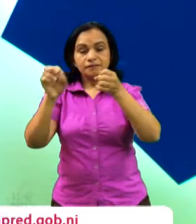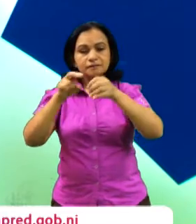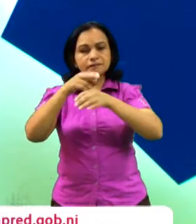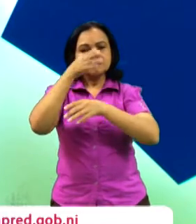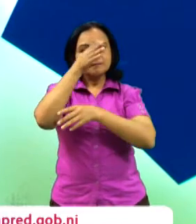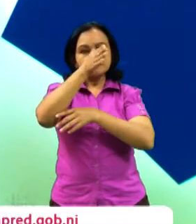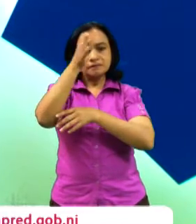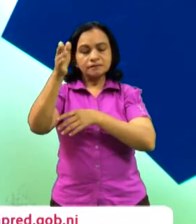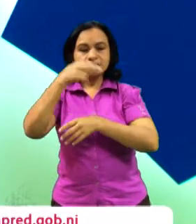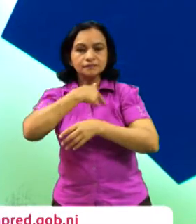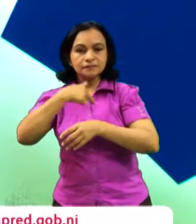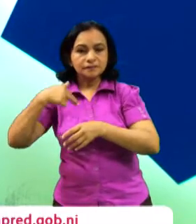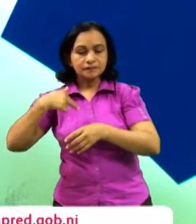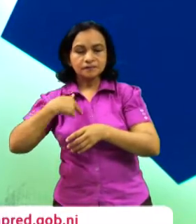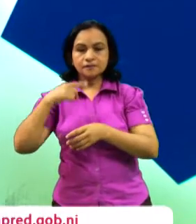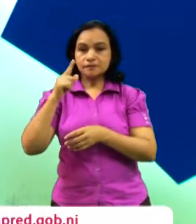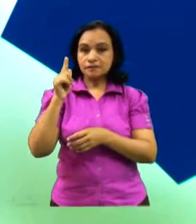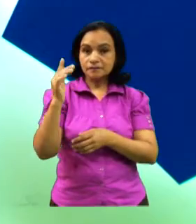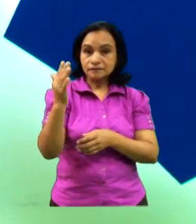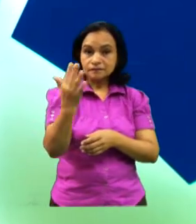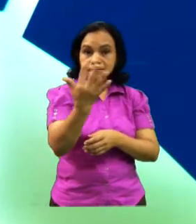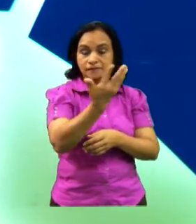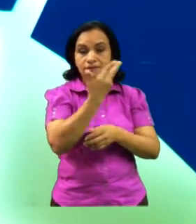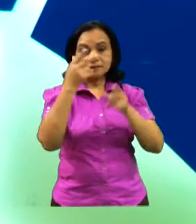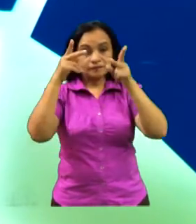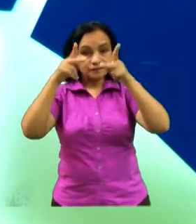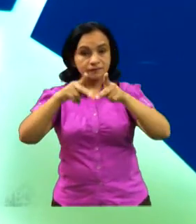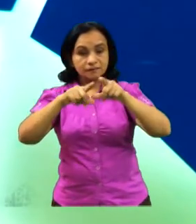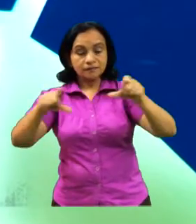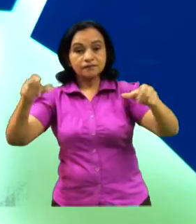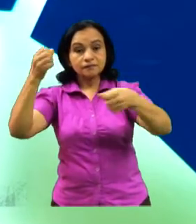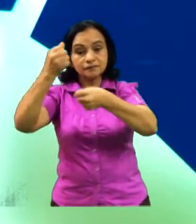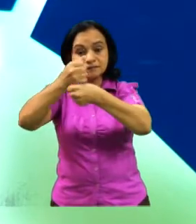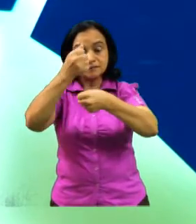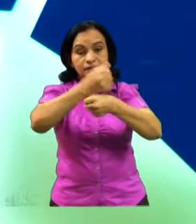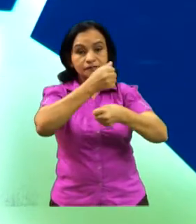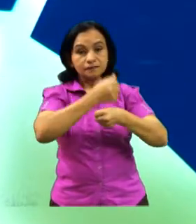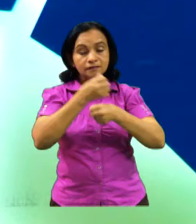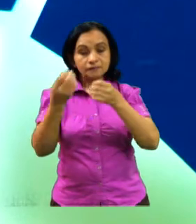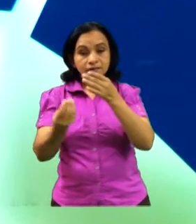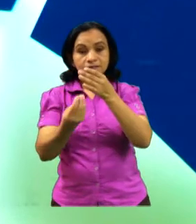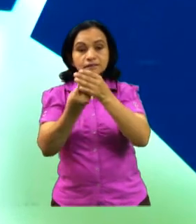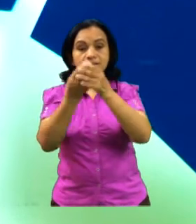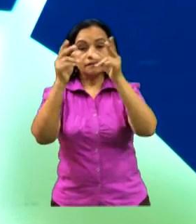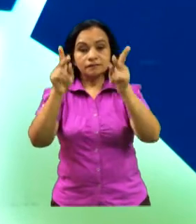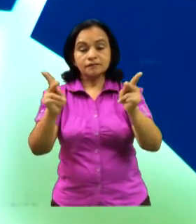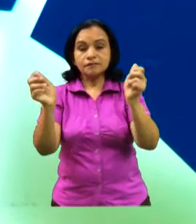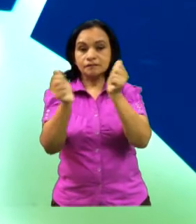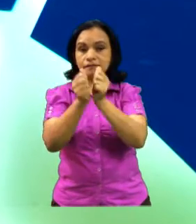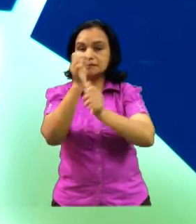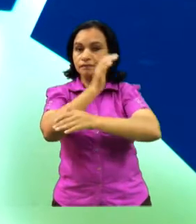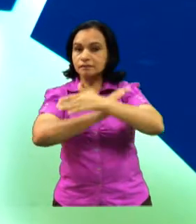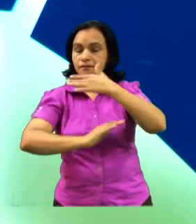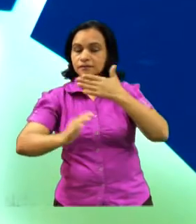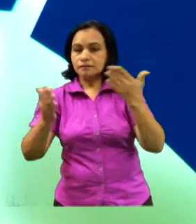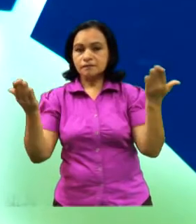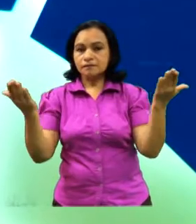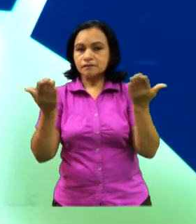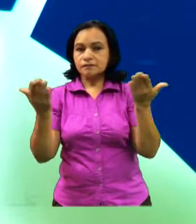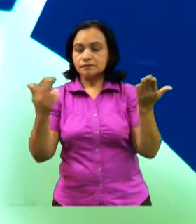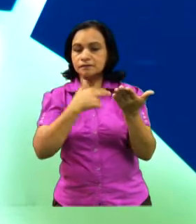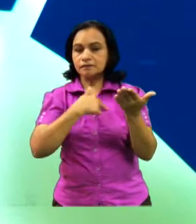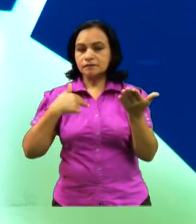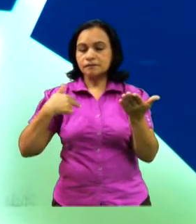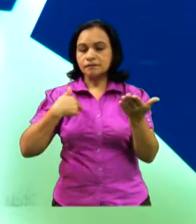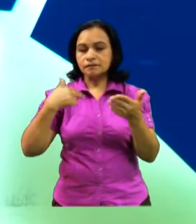Nacional, se vienen ejecutando todos estos planes, estos trabajos para la inclusión de personas con discapacidad. ¿Cómo se preparan?